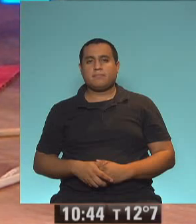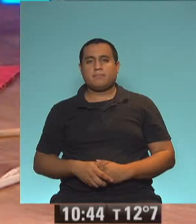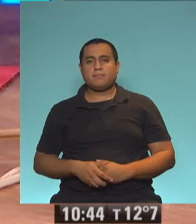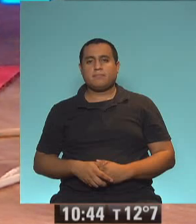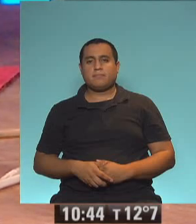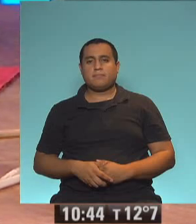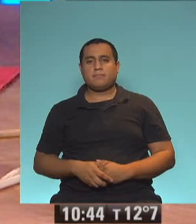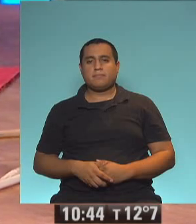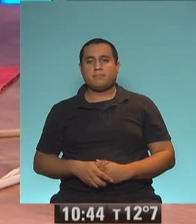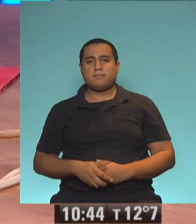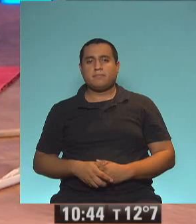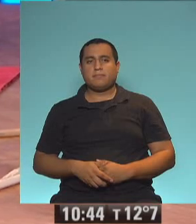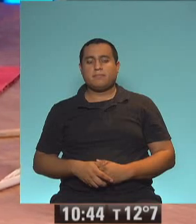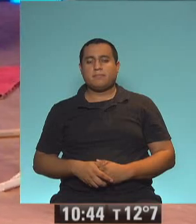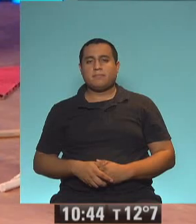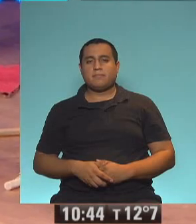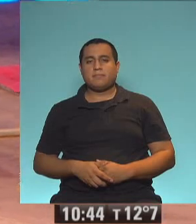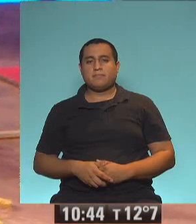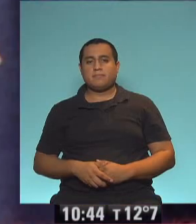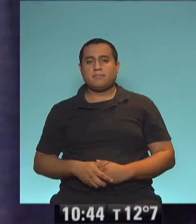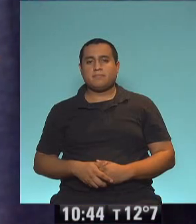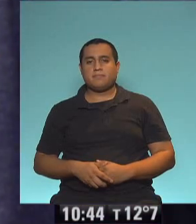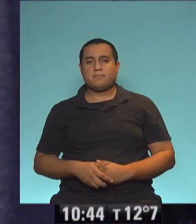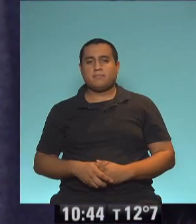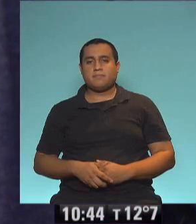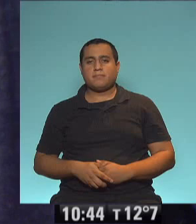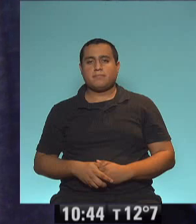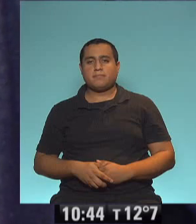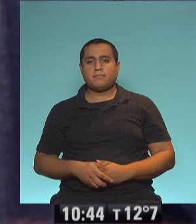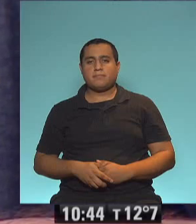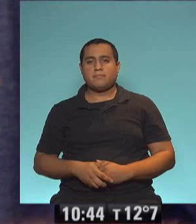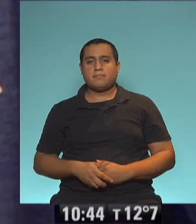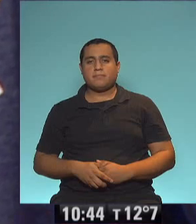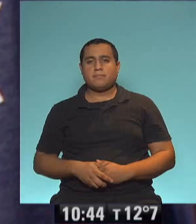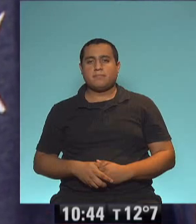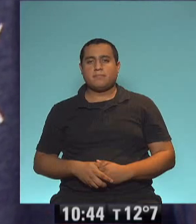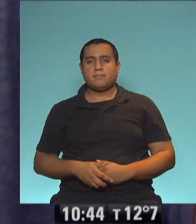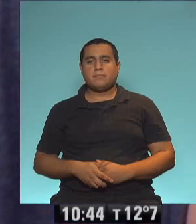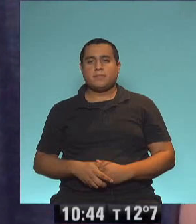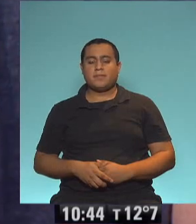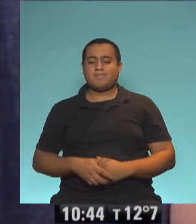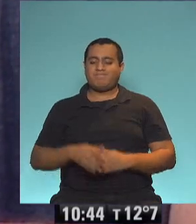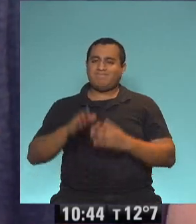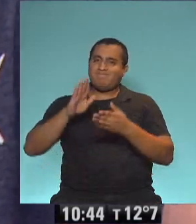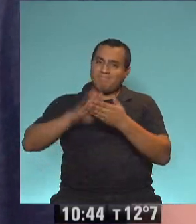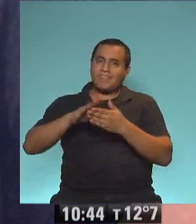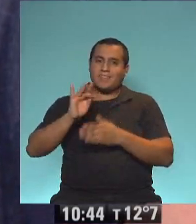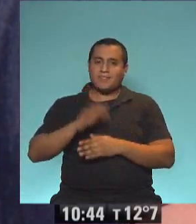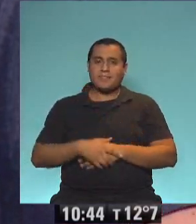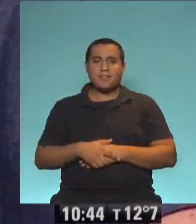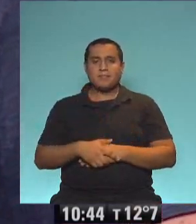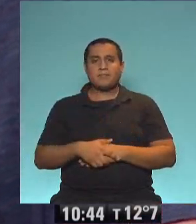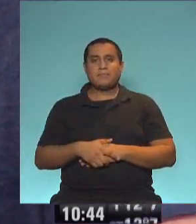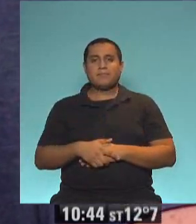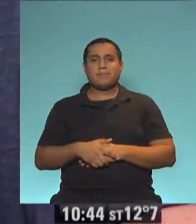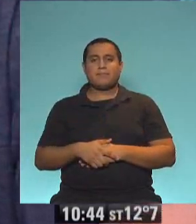Ajá, te descubrí mascarita, decía mi abuela, cuando le hacía una broma. Muy, ahí, está difícil pegarlo, ¿eh? Pero voy a buscar la foto. Muy bien,